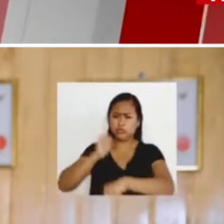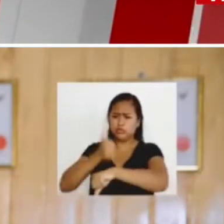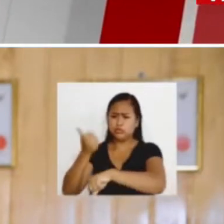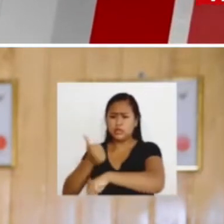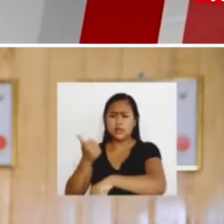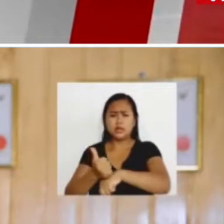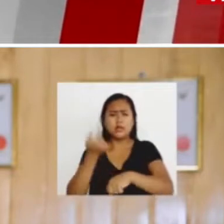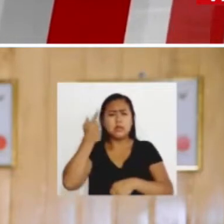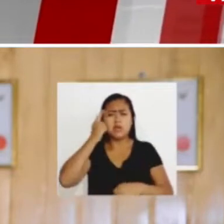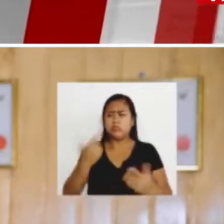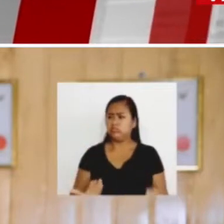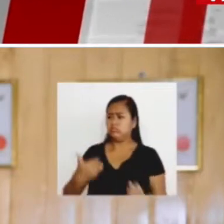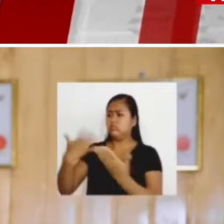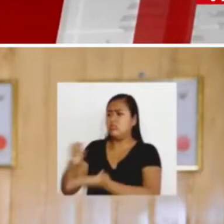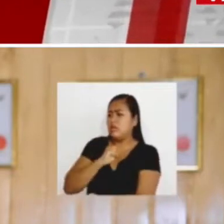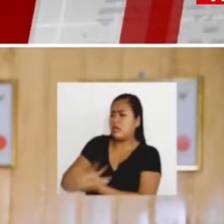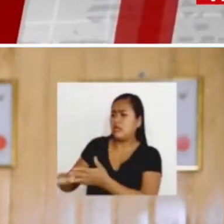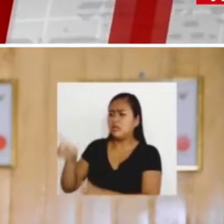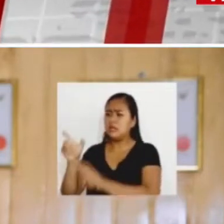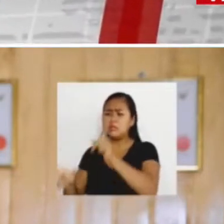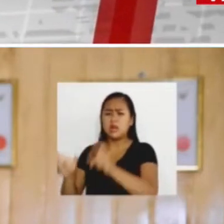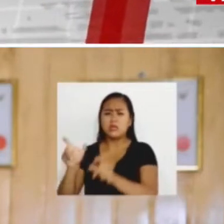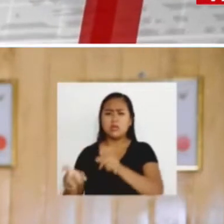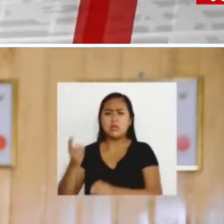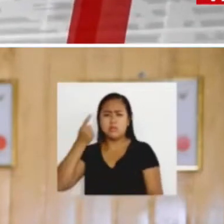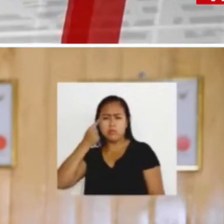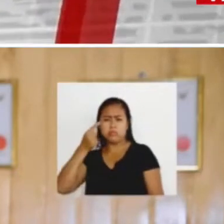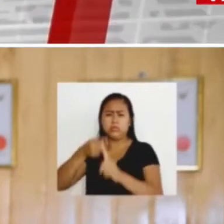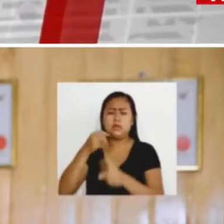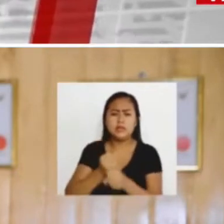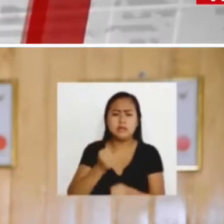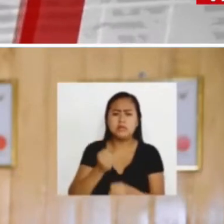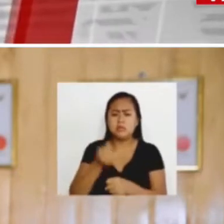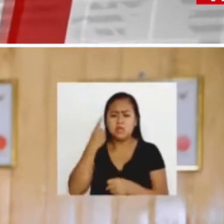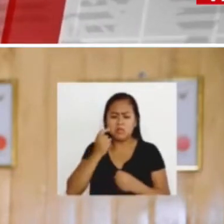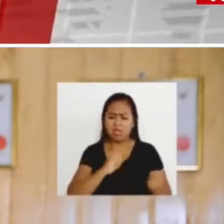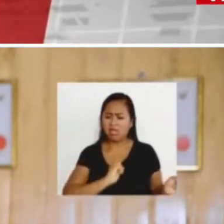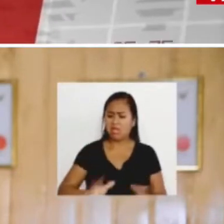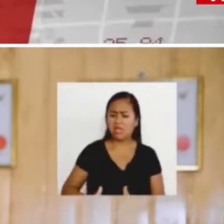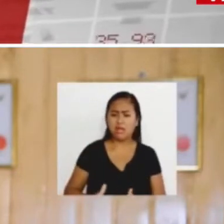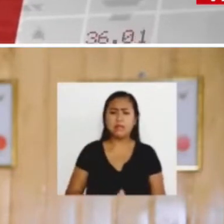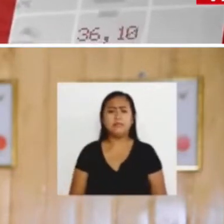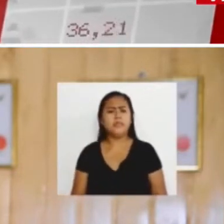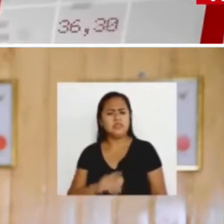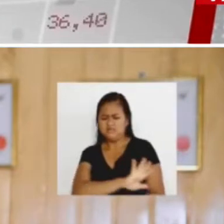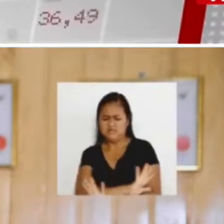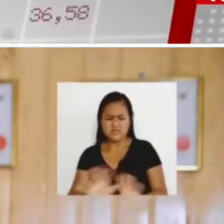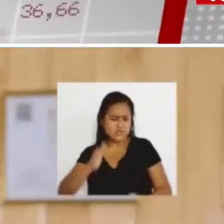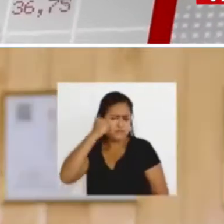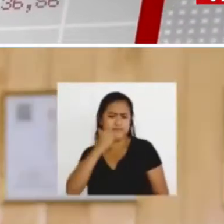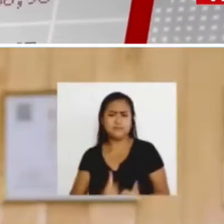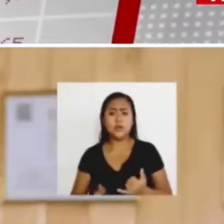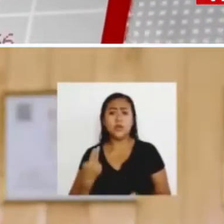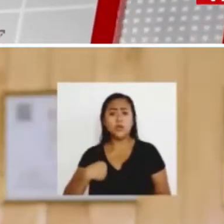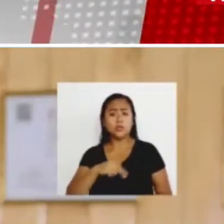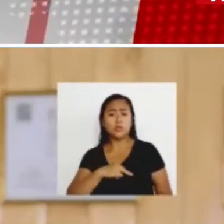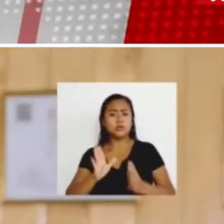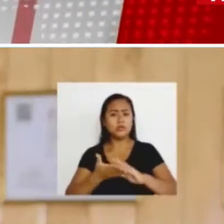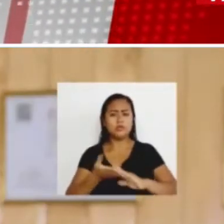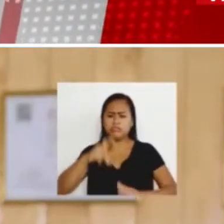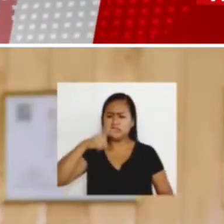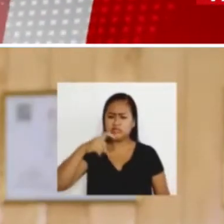no tengamos agua potable en las ciudades de nuestra región. Vamos a pelear en el Parlamento, vamos a luchar en el Parlamento